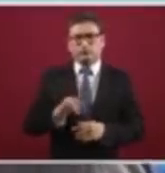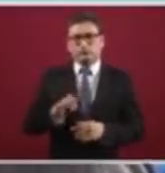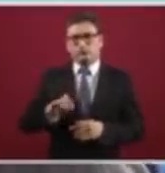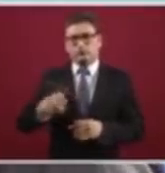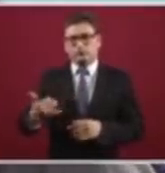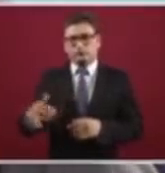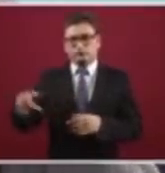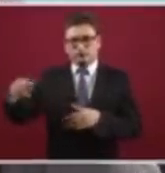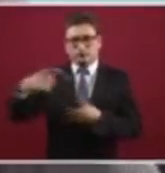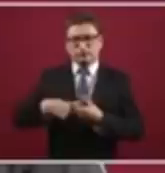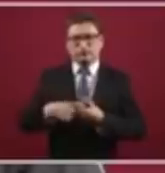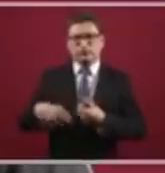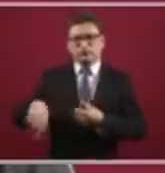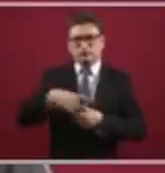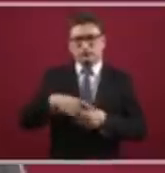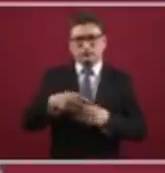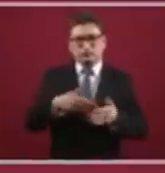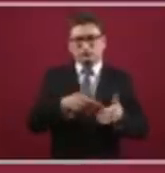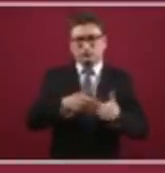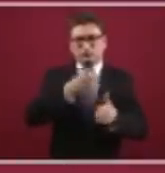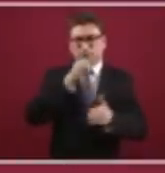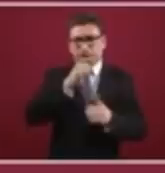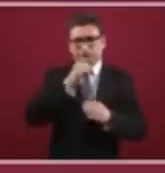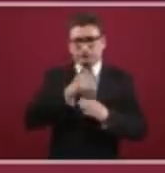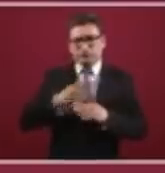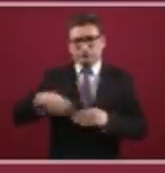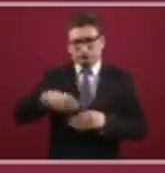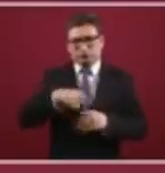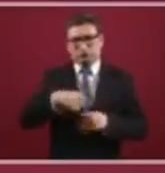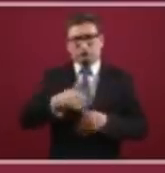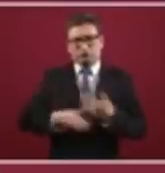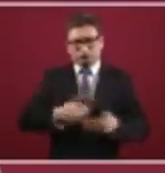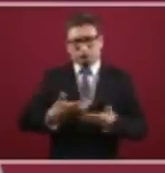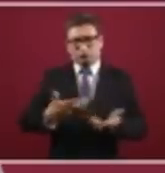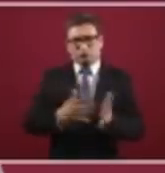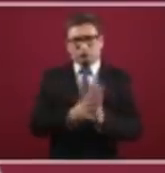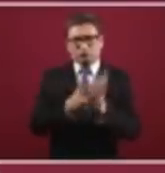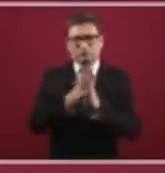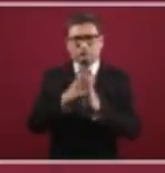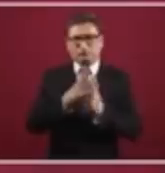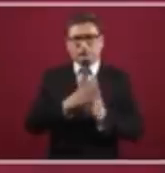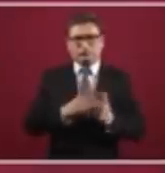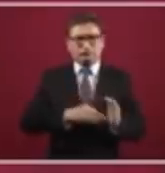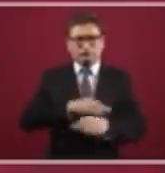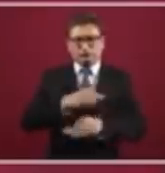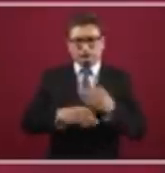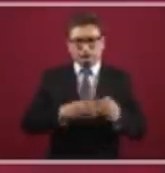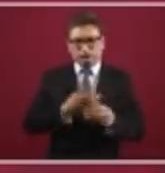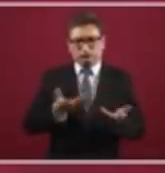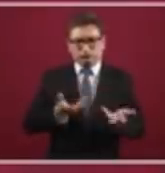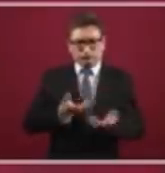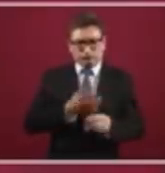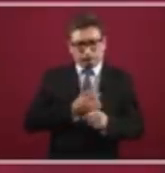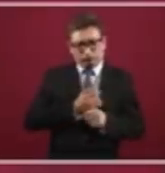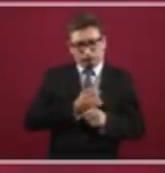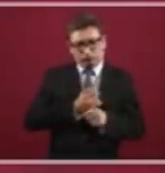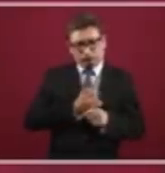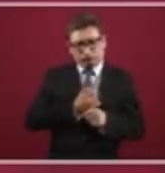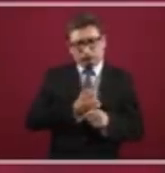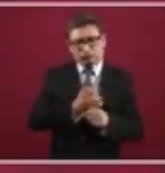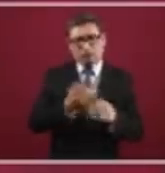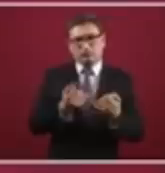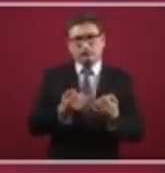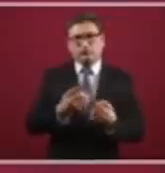ninguna restricción y limitación alguna participen en todos los trabajos de investigación y el replanteamiento